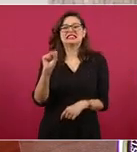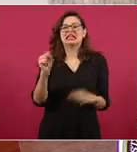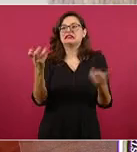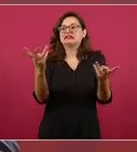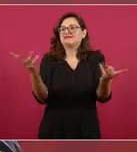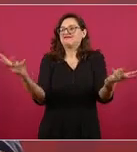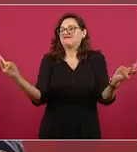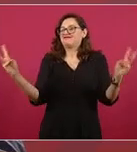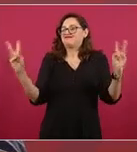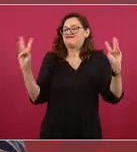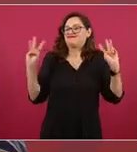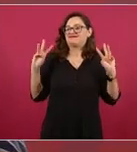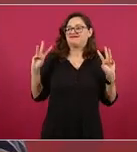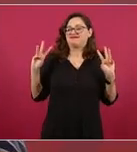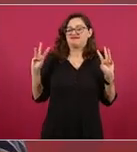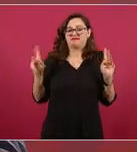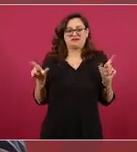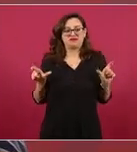Porque